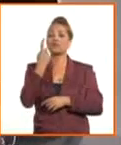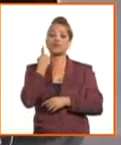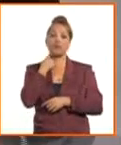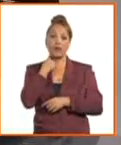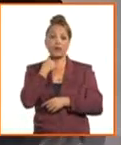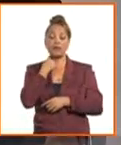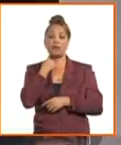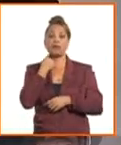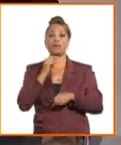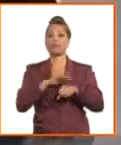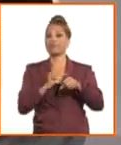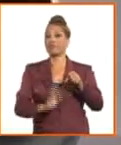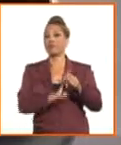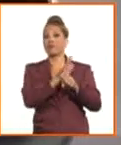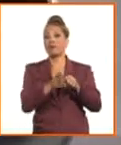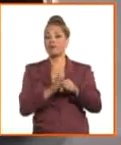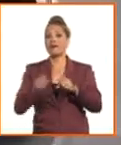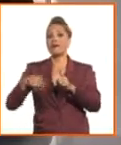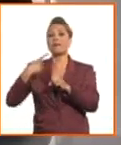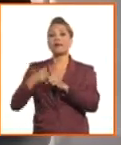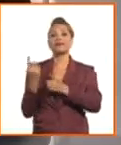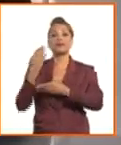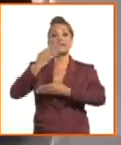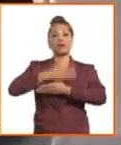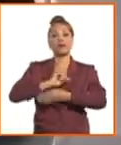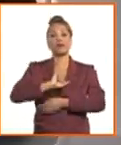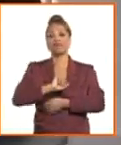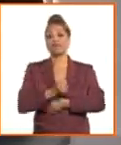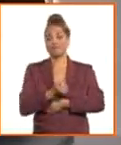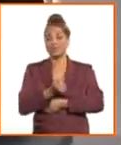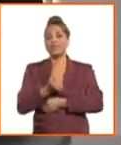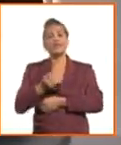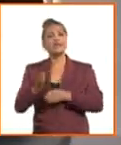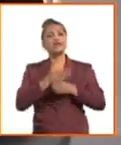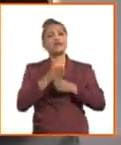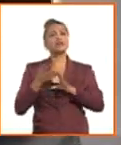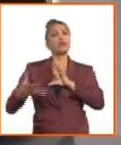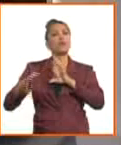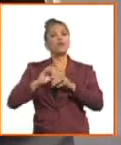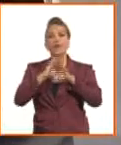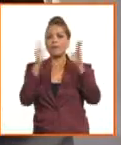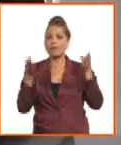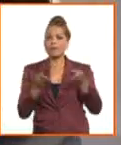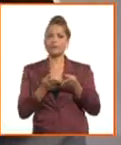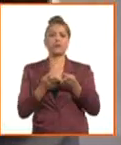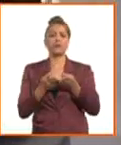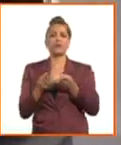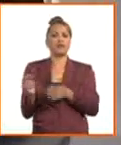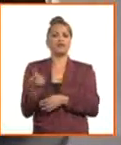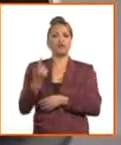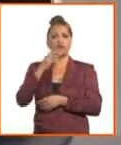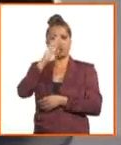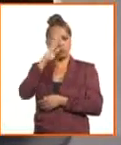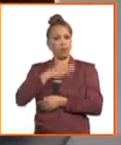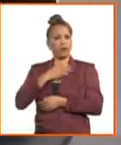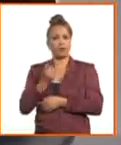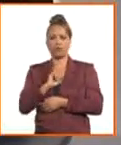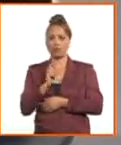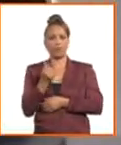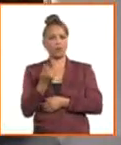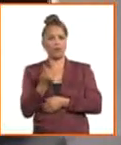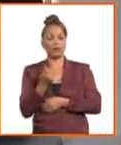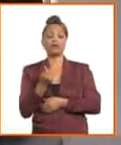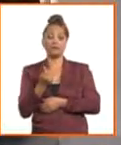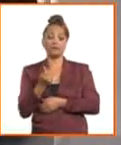con la COVID, el recrudecimiento del bloqueo y las complejidades que tiene el mundo, que no son exclusivas de nuestra economía, pero bueno, como siempre